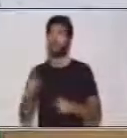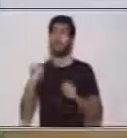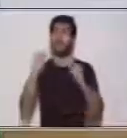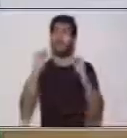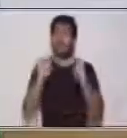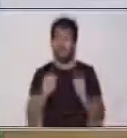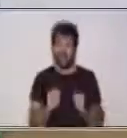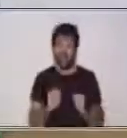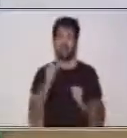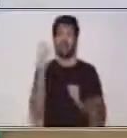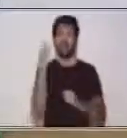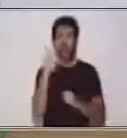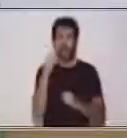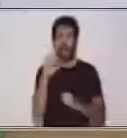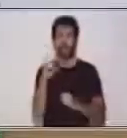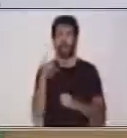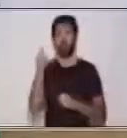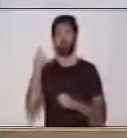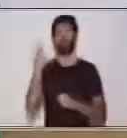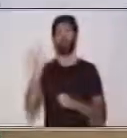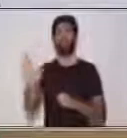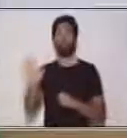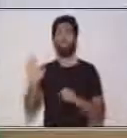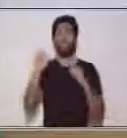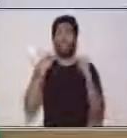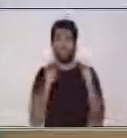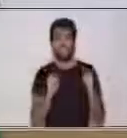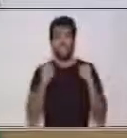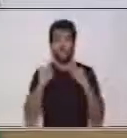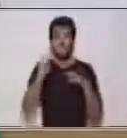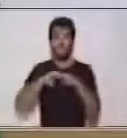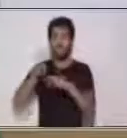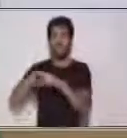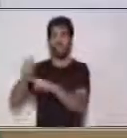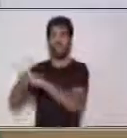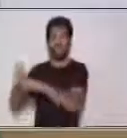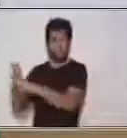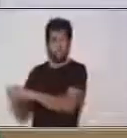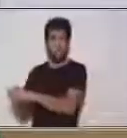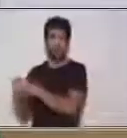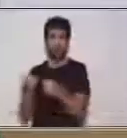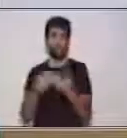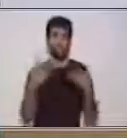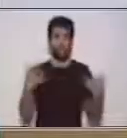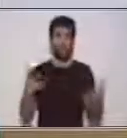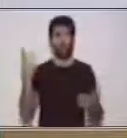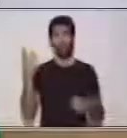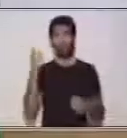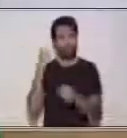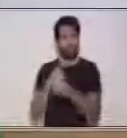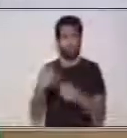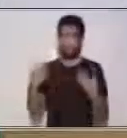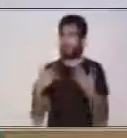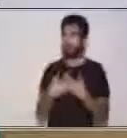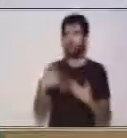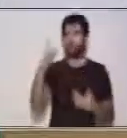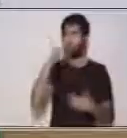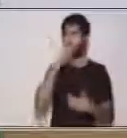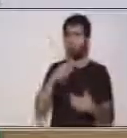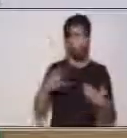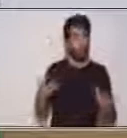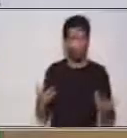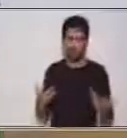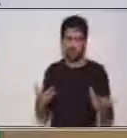concordancia nominal debe de estar en artículos, en sustantivos, en adjetivos o en pronombres con su antecedente